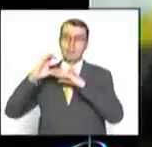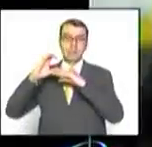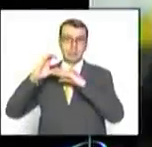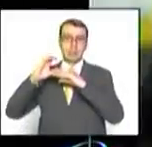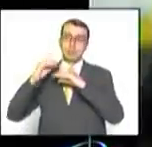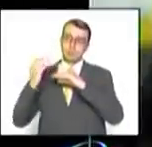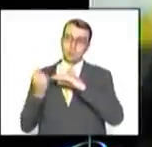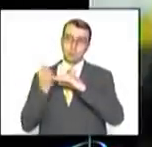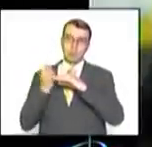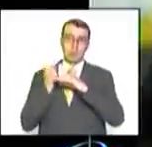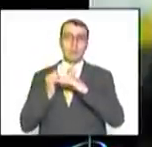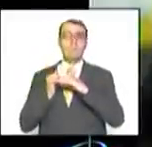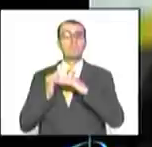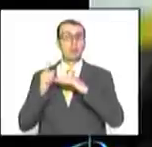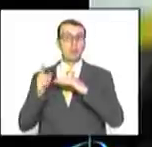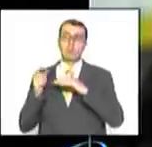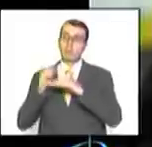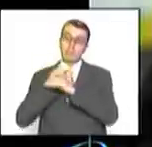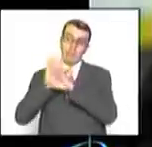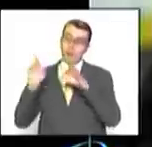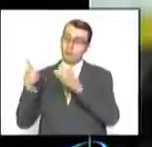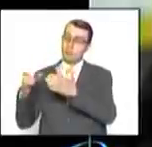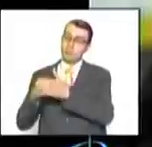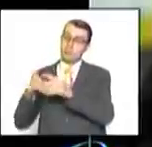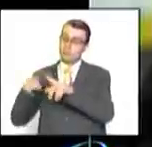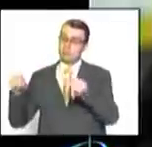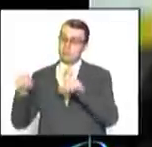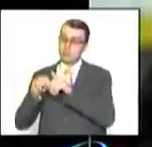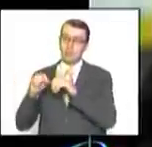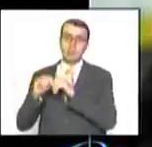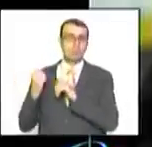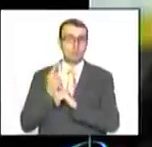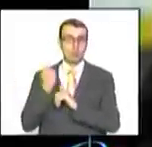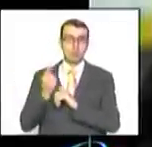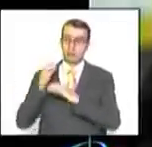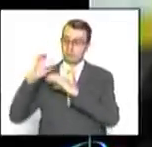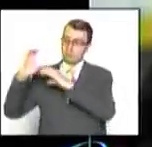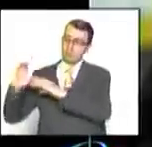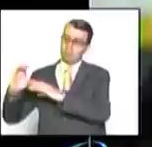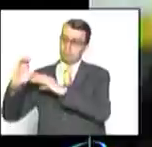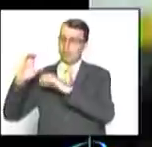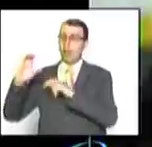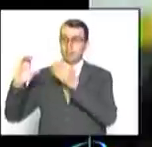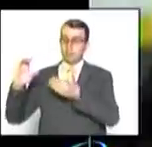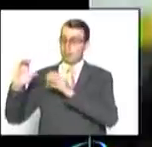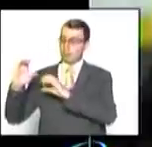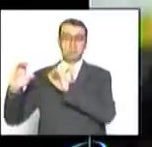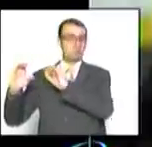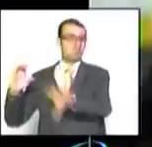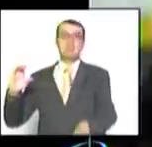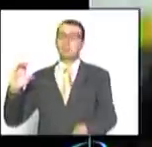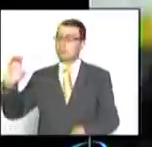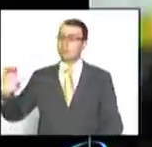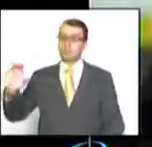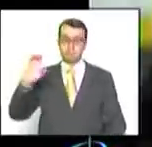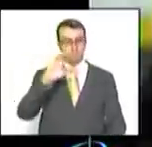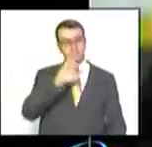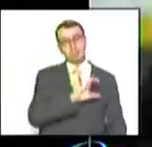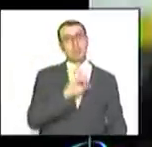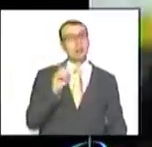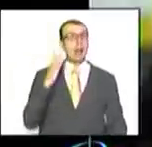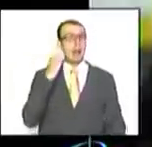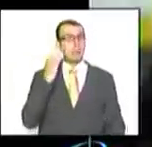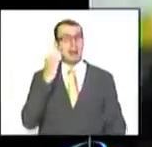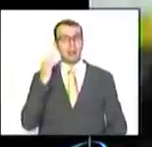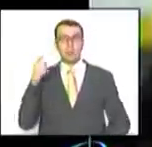nosotros solamente la parte amarilla. O sea, con una pipeta especial se extrae ese, o con una jeringa especial se extrae ese líquido